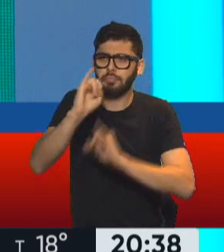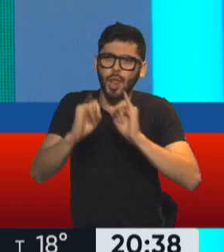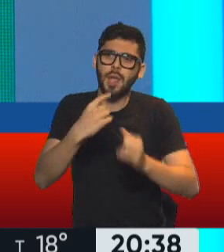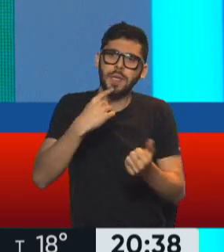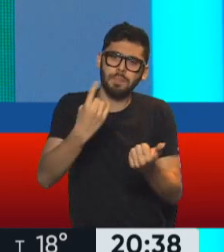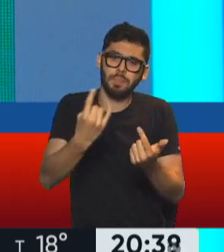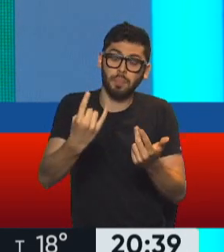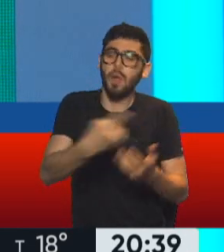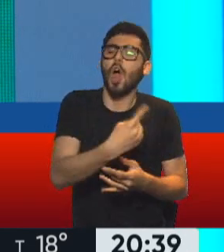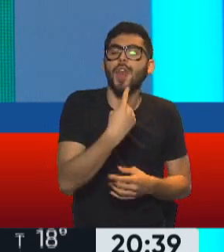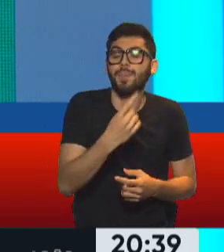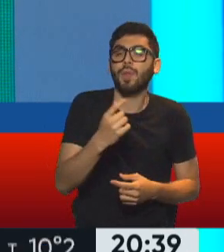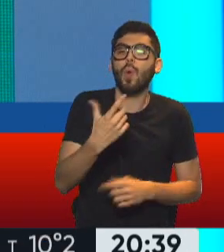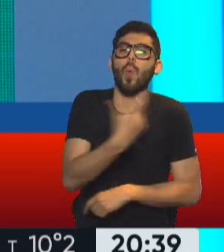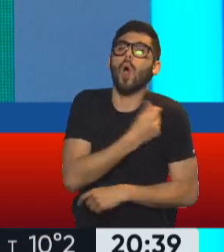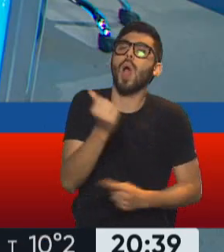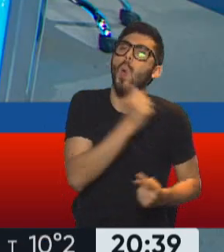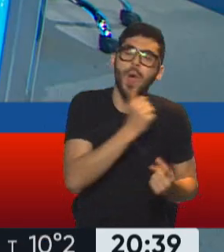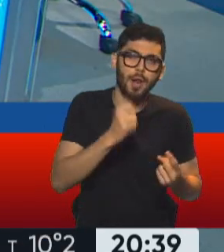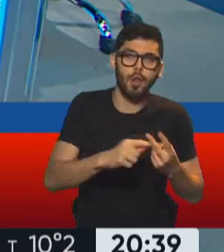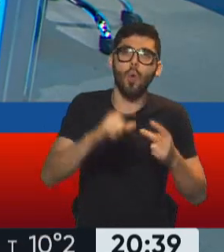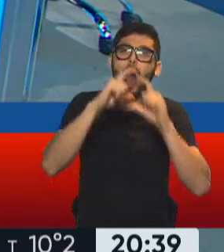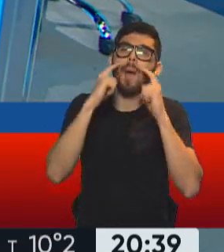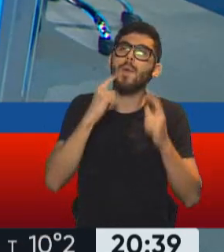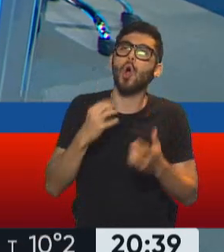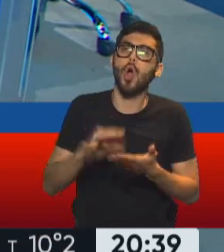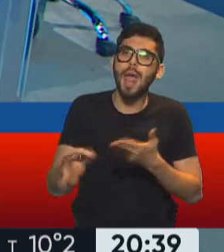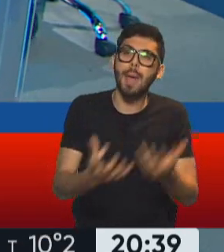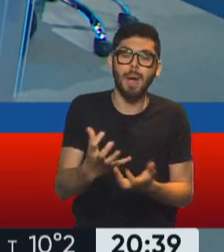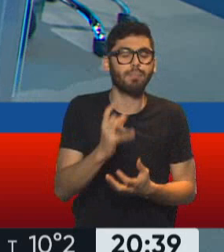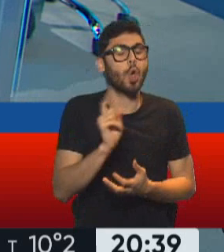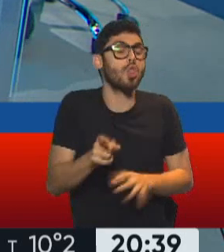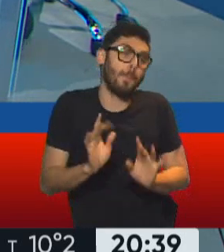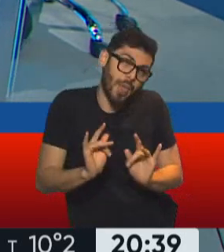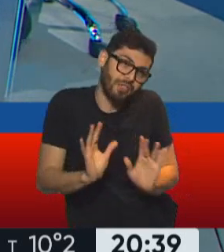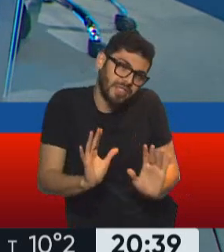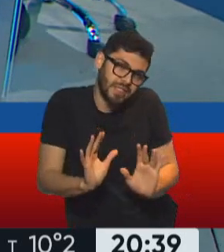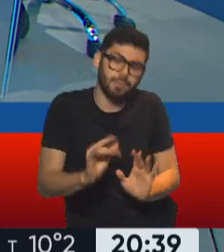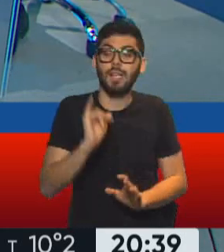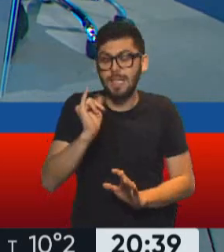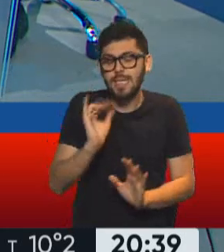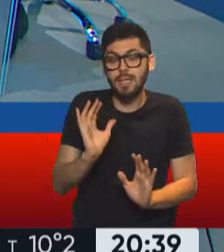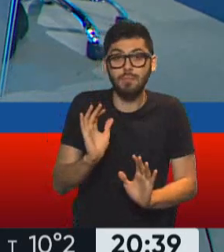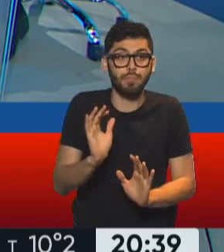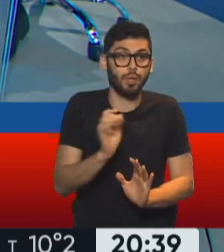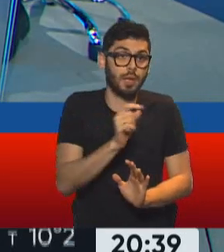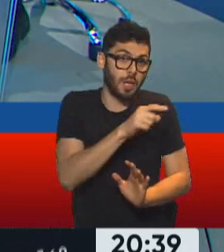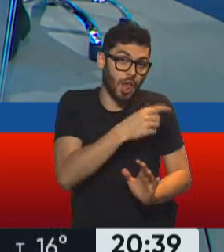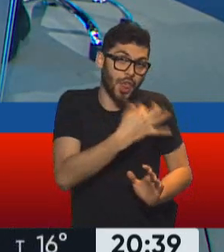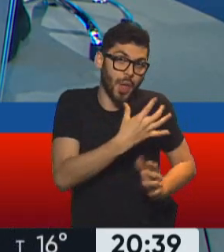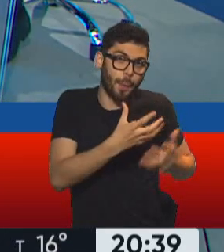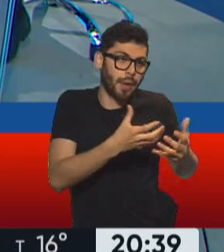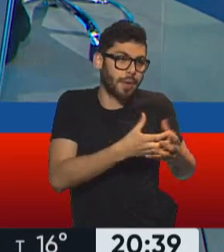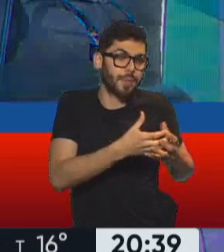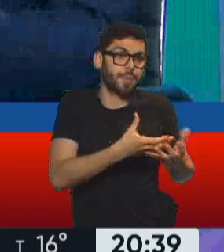que las vacunas son veneno, que había que quemar barbijo. Pero esto es más complejo. Porque es más esto complejo. requeriría que ellos colaboraran